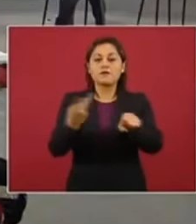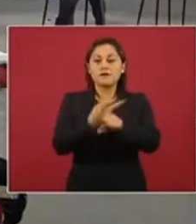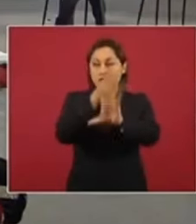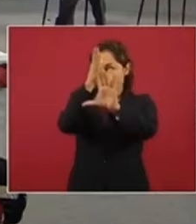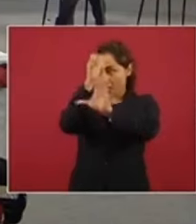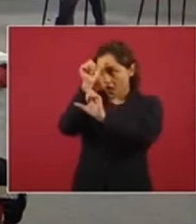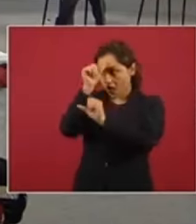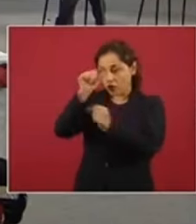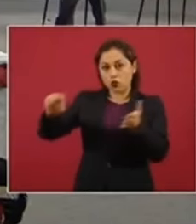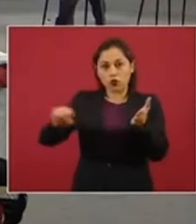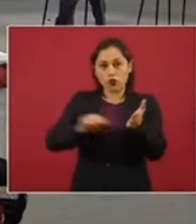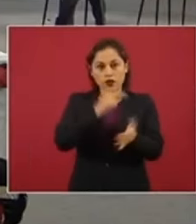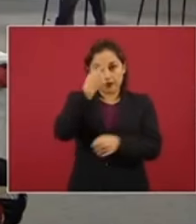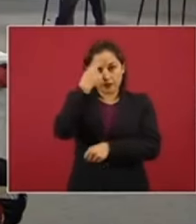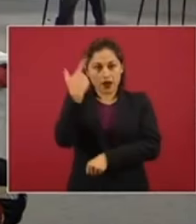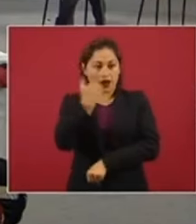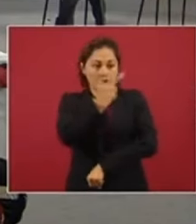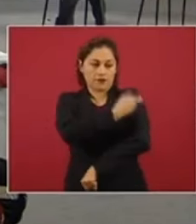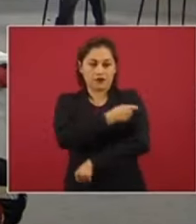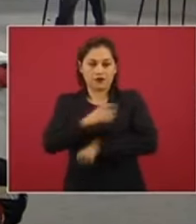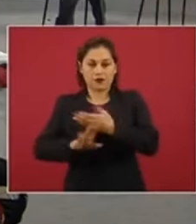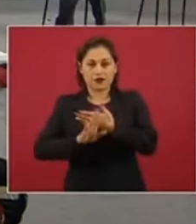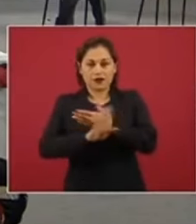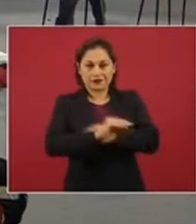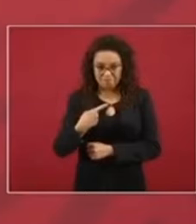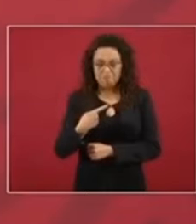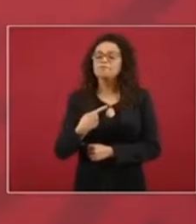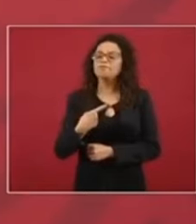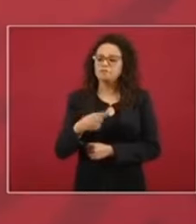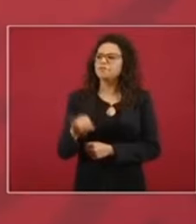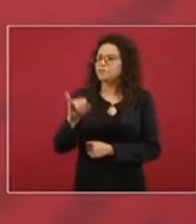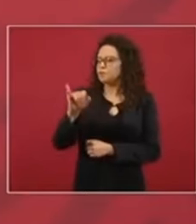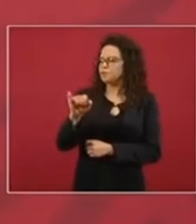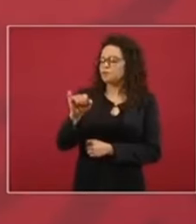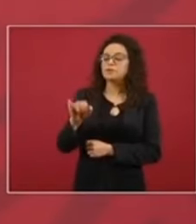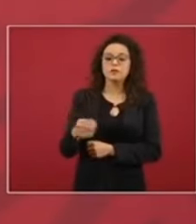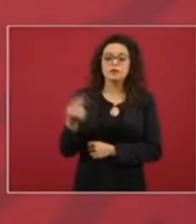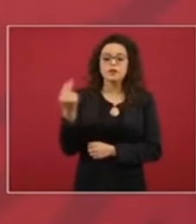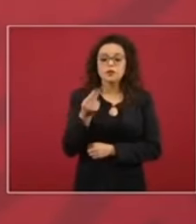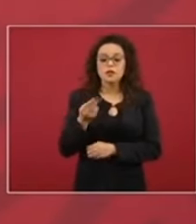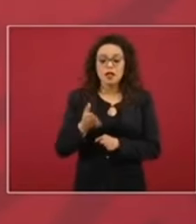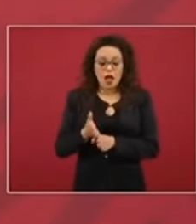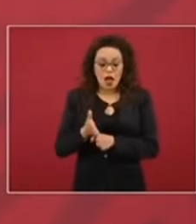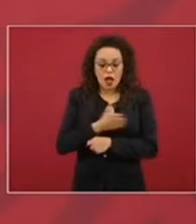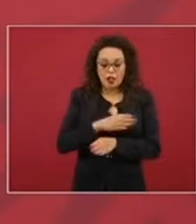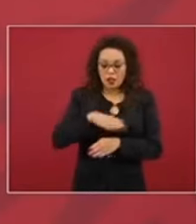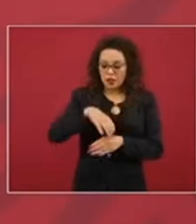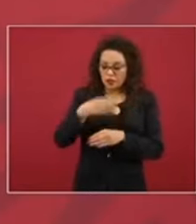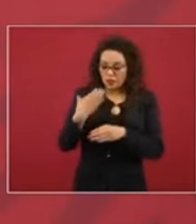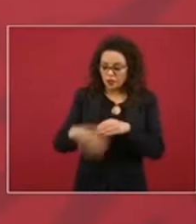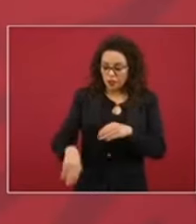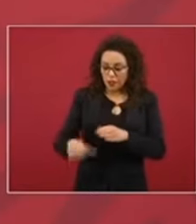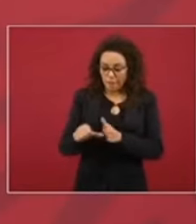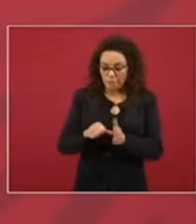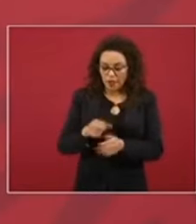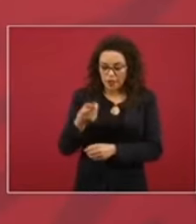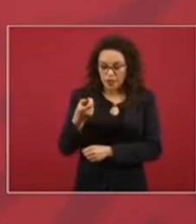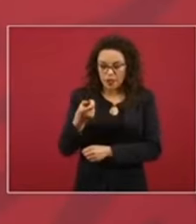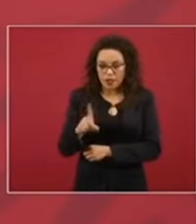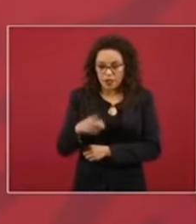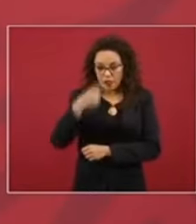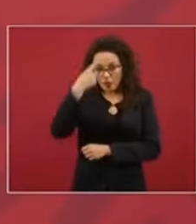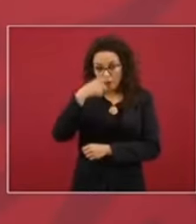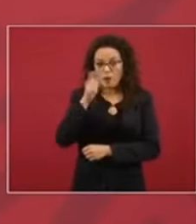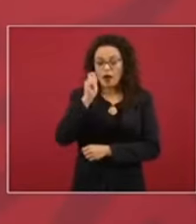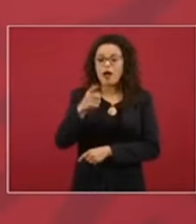estar a menos 70 grados, por lo que solo se administrará en Ciudad de México y en el norteño estado de Coahuila. Sobre un eventual cierre de vuelos